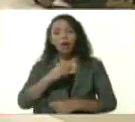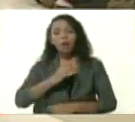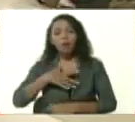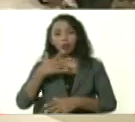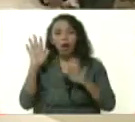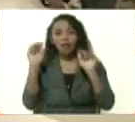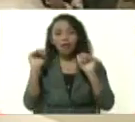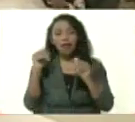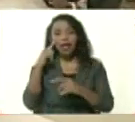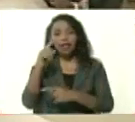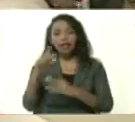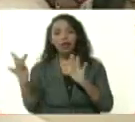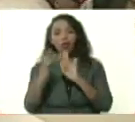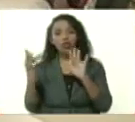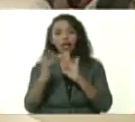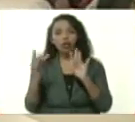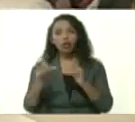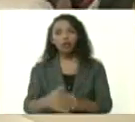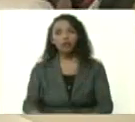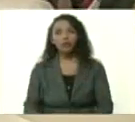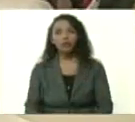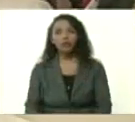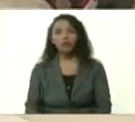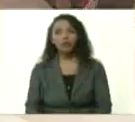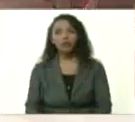despedir esta transmisión.